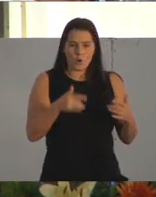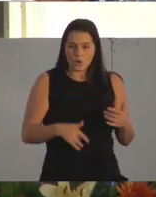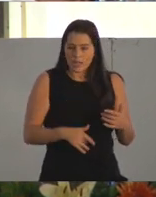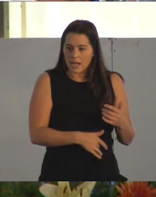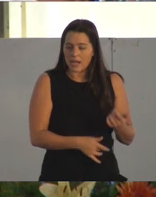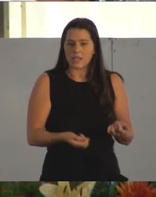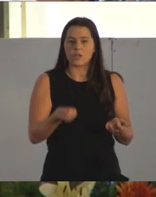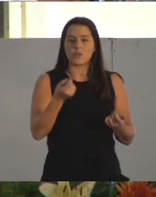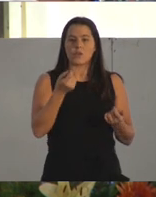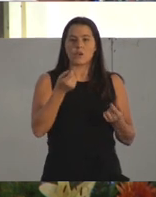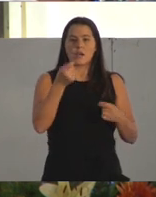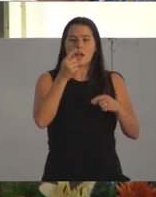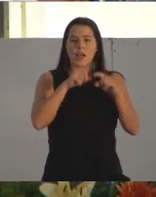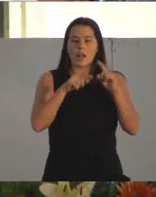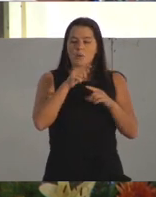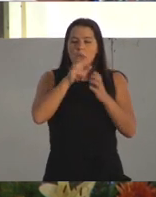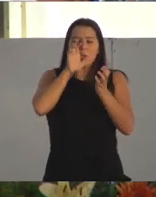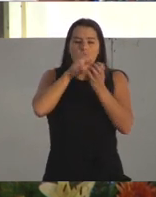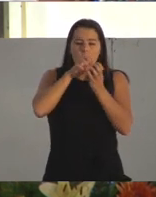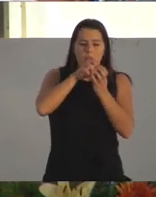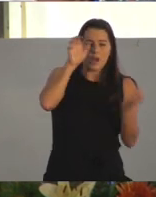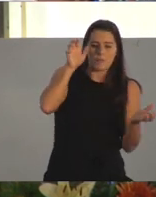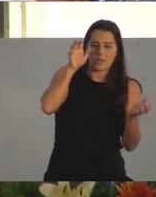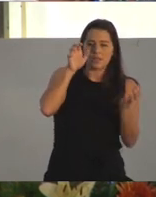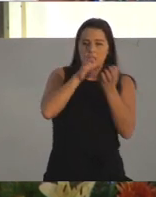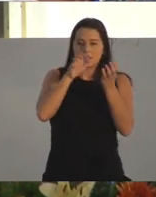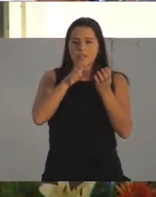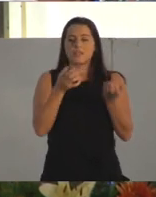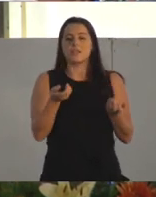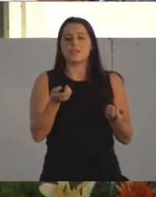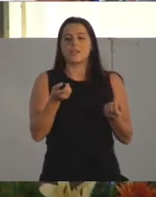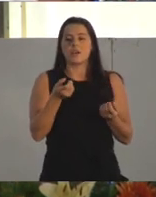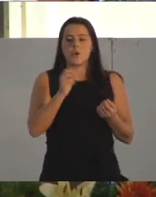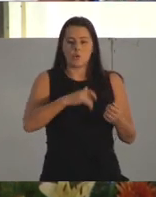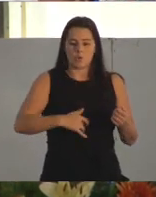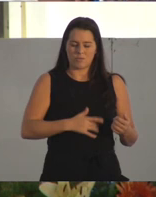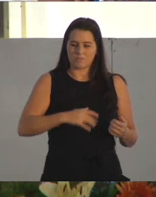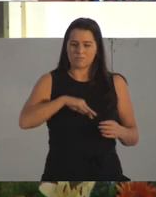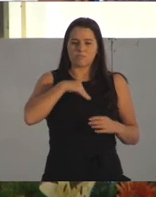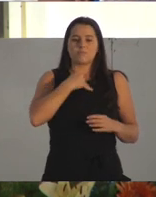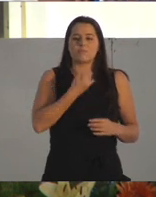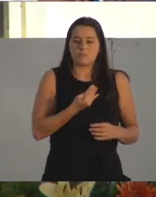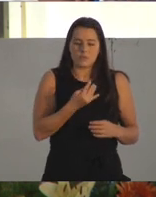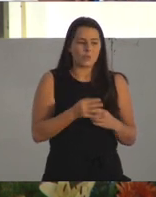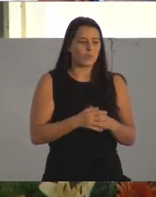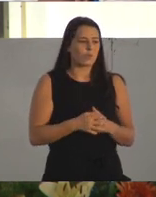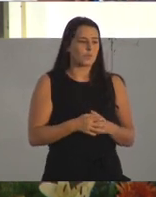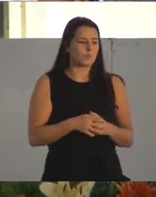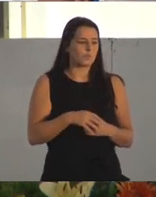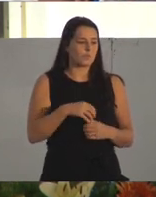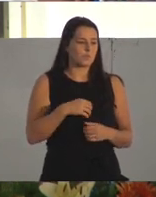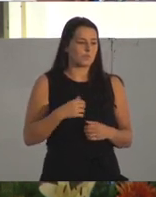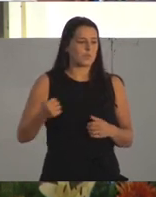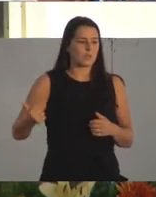raras, esas formas de morder abiertas, mordidas abiertas que se llaman. El mismo reflujo, el mismo estreñimiento que quita el apetito influyen